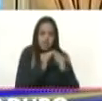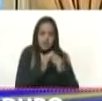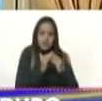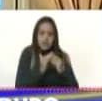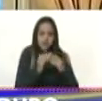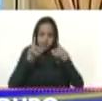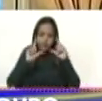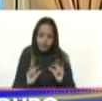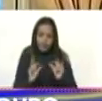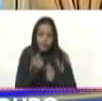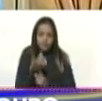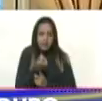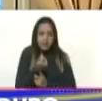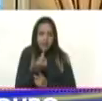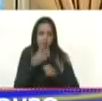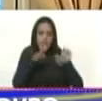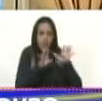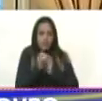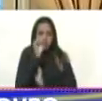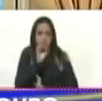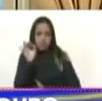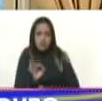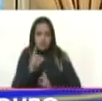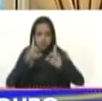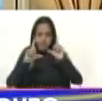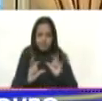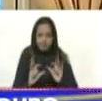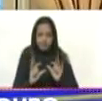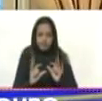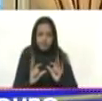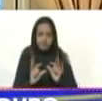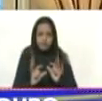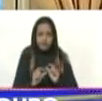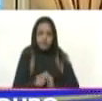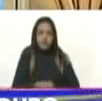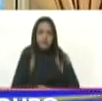Subsidiado totalmente, 90% de subsidio, 95% de subsidio,